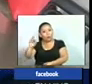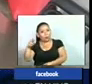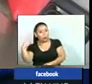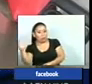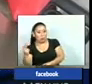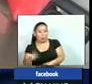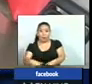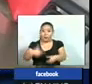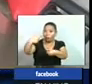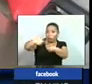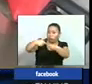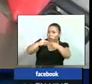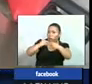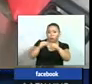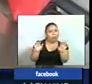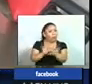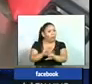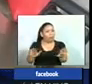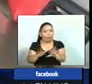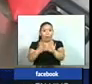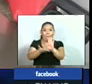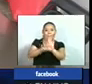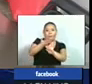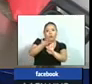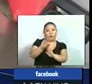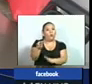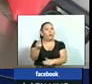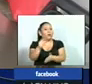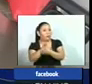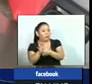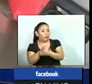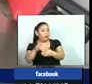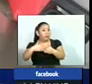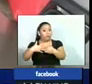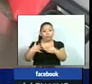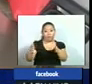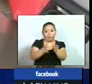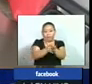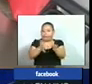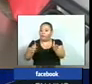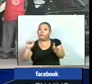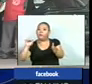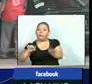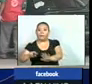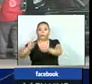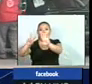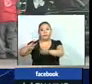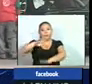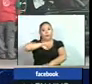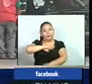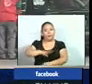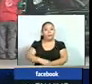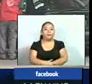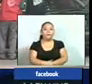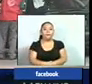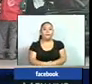experimenta variaciones a nivel de todo el país. Los nuevos precios estarán vigentes hasta el próximo 7 de septiembre.